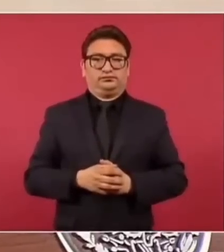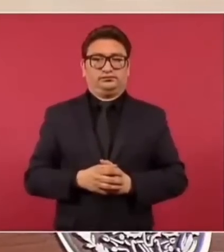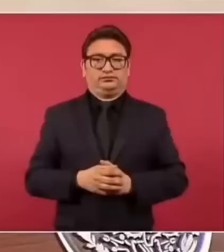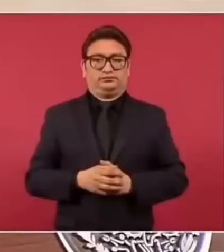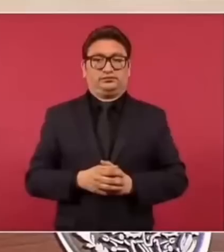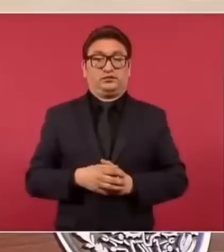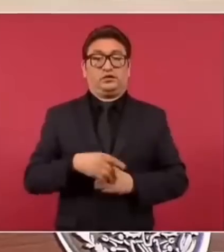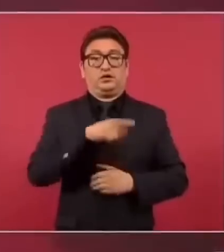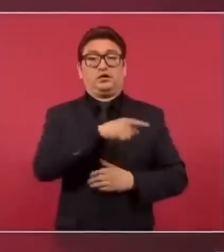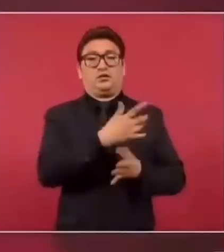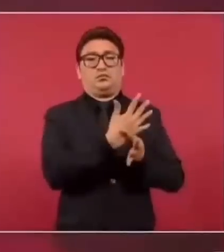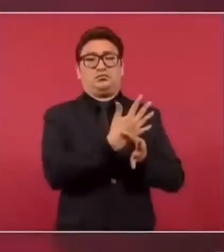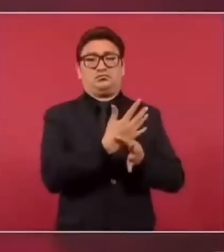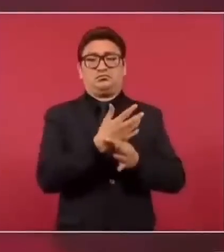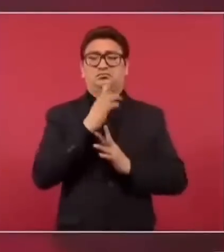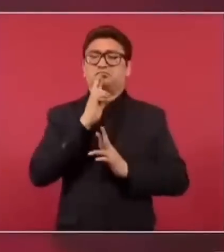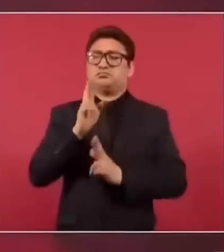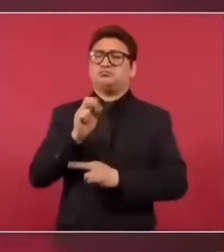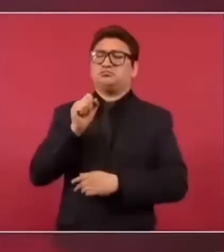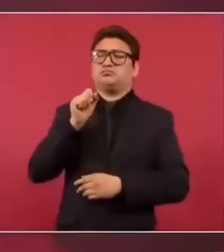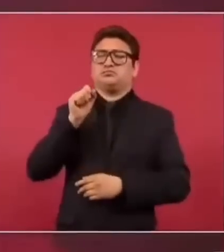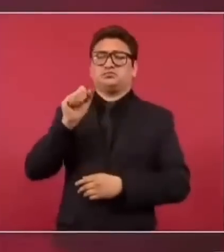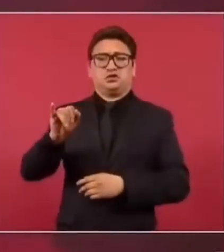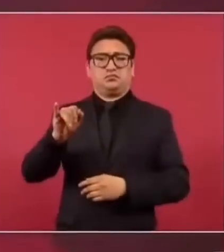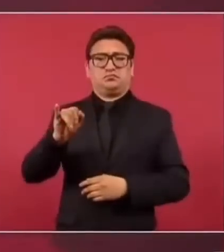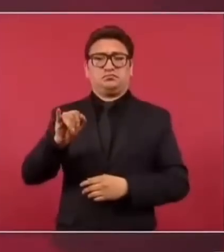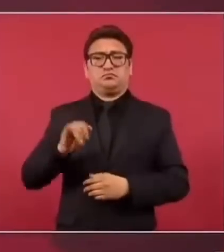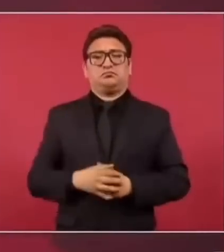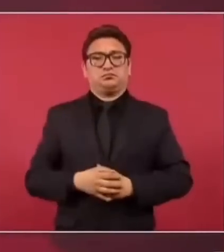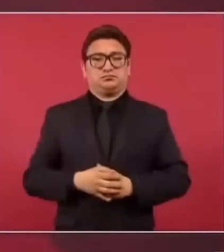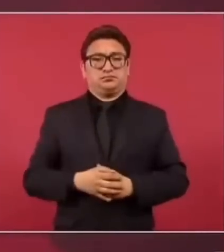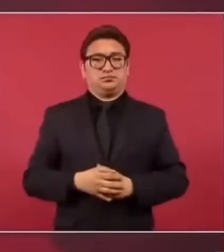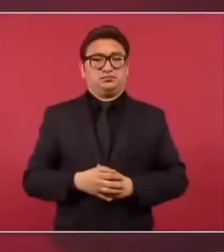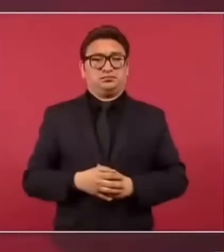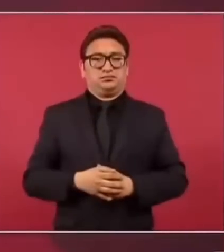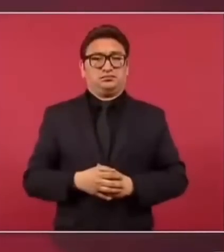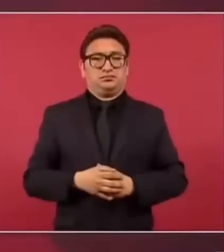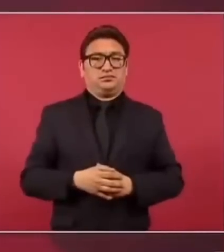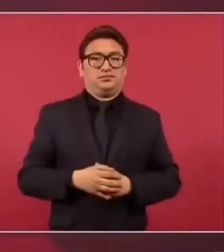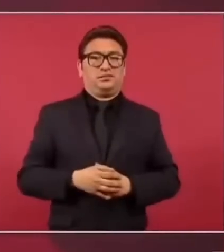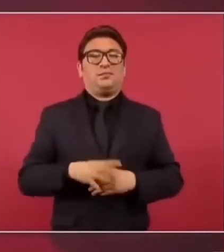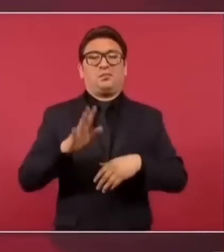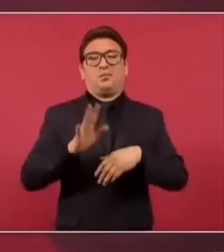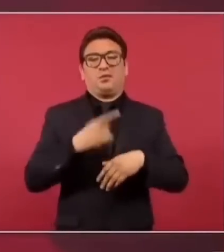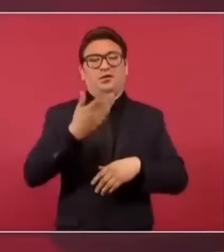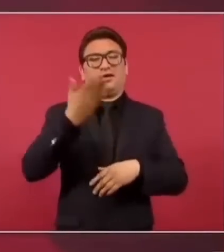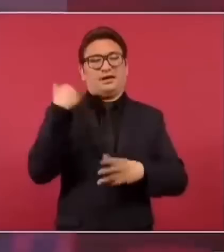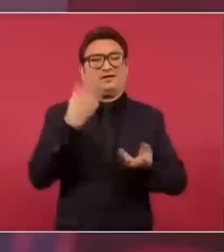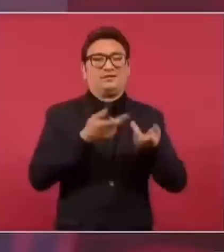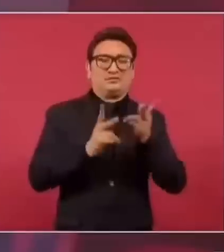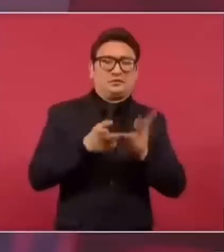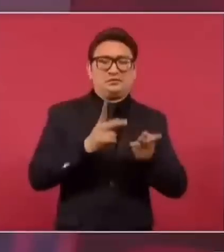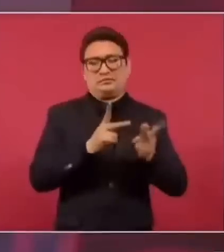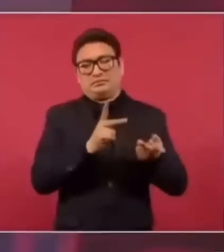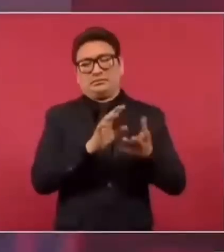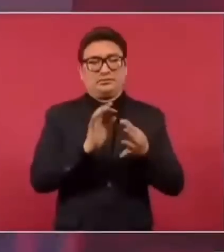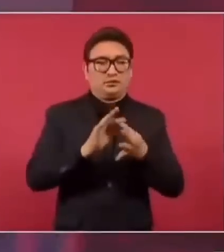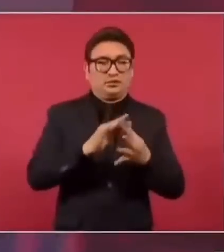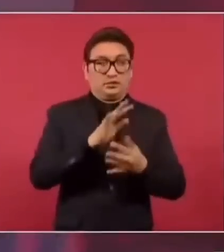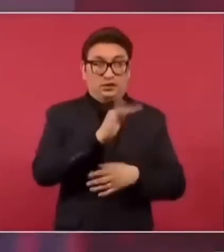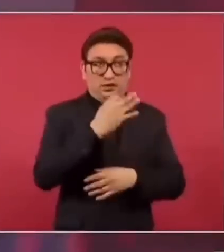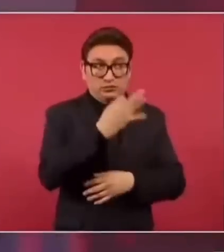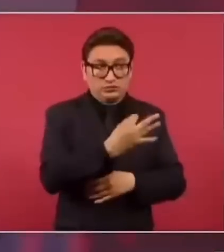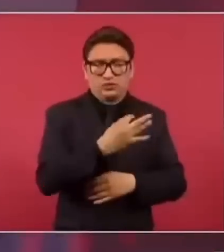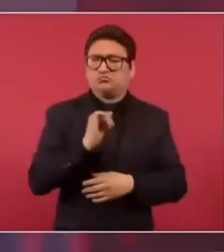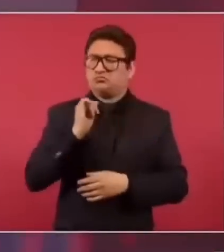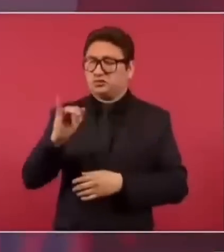Su respuesta fue sí, sí, sí, sí, porque ya veníamos hablando del asunto. Entonces me fui